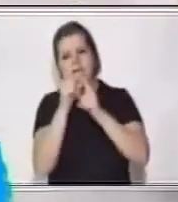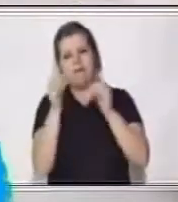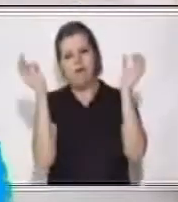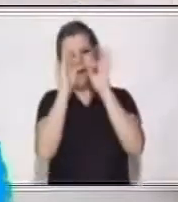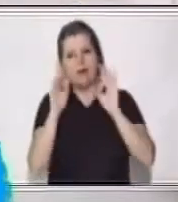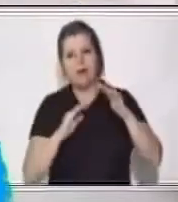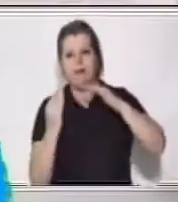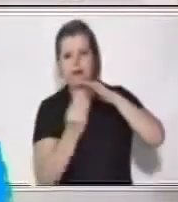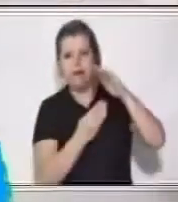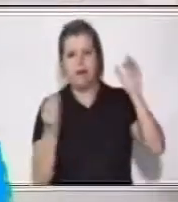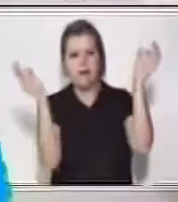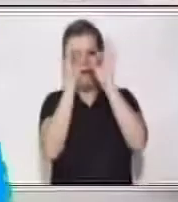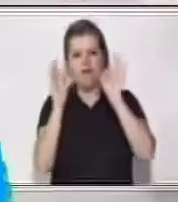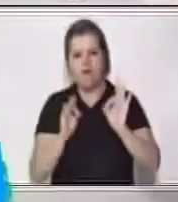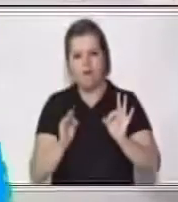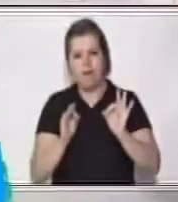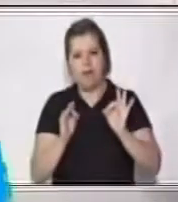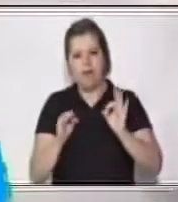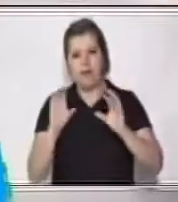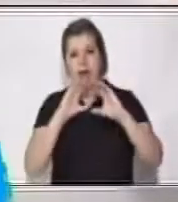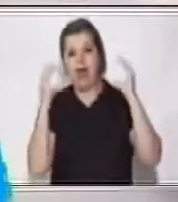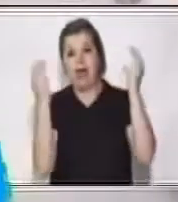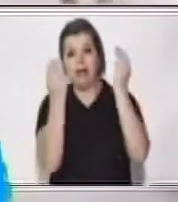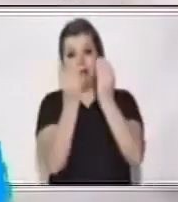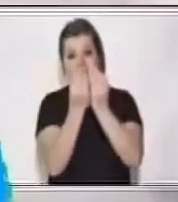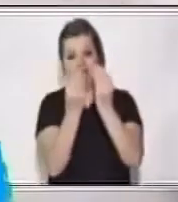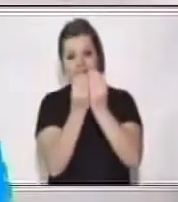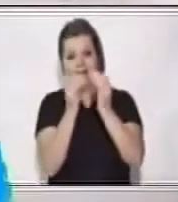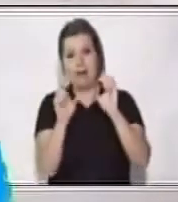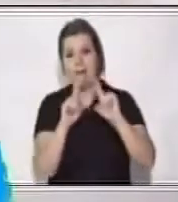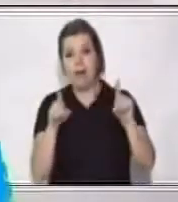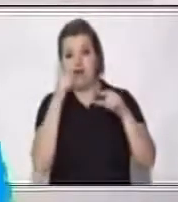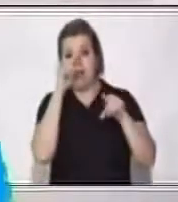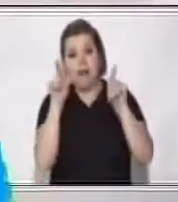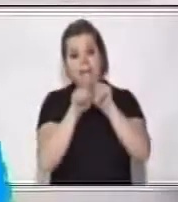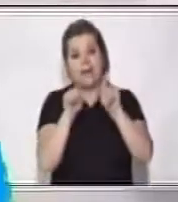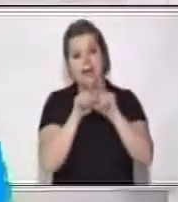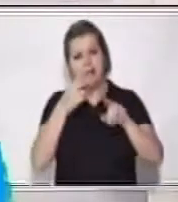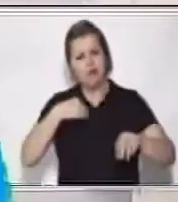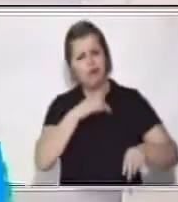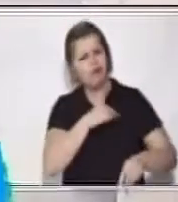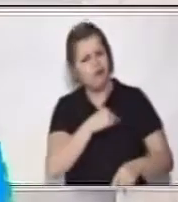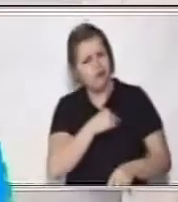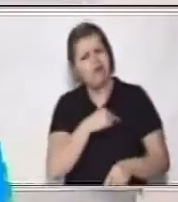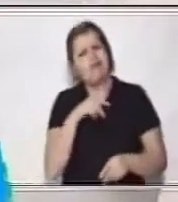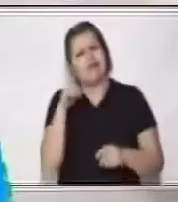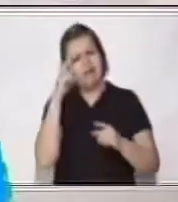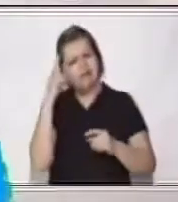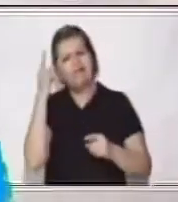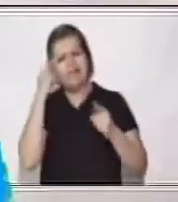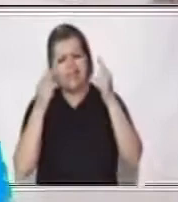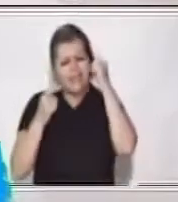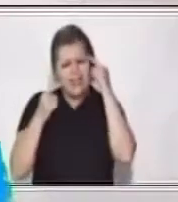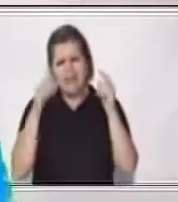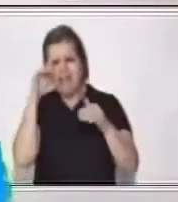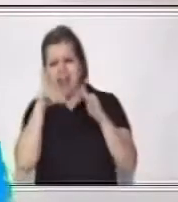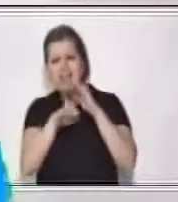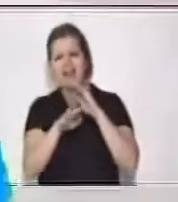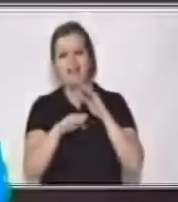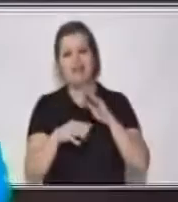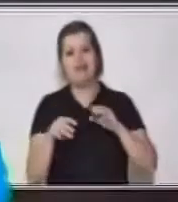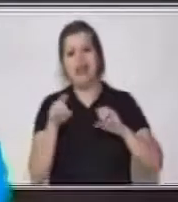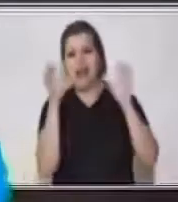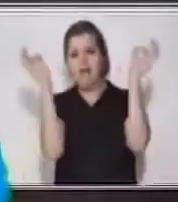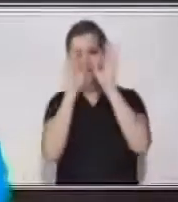base y con su morfema clase. Pero ahora bien, como nosotros estábamos identificando que dentro del